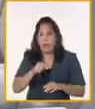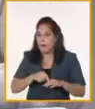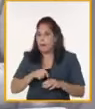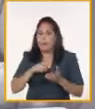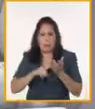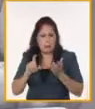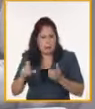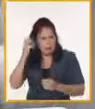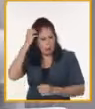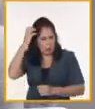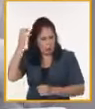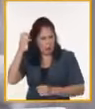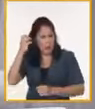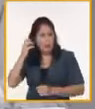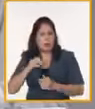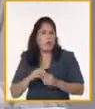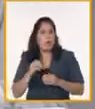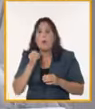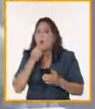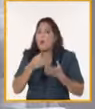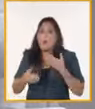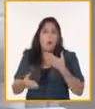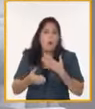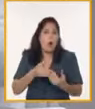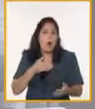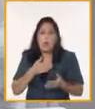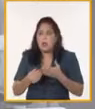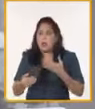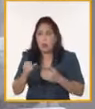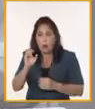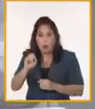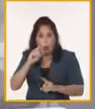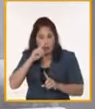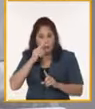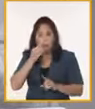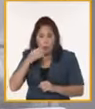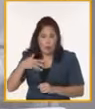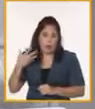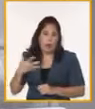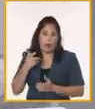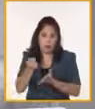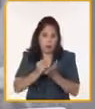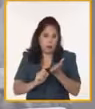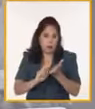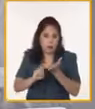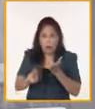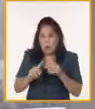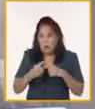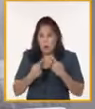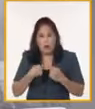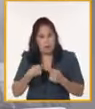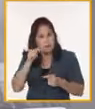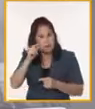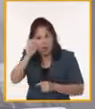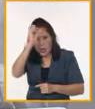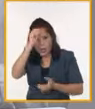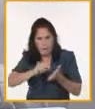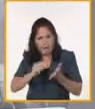gobierno en el me en cualquier organismo en la onat va a tener también el Instituto